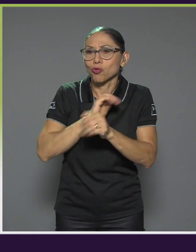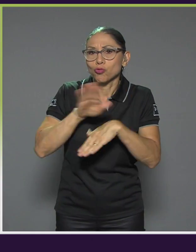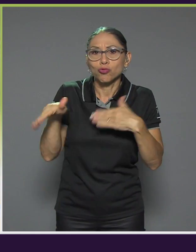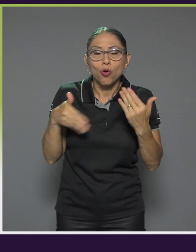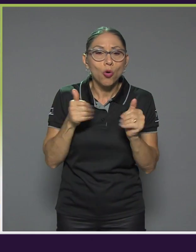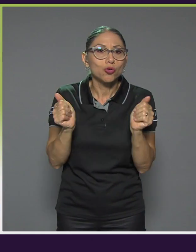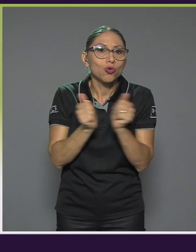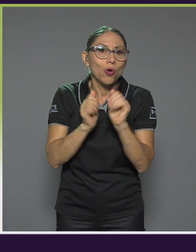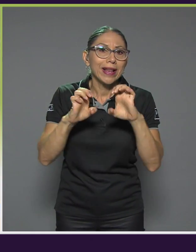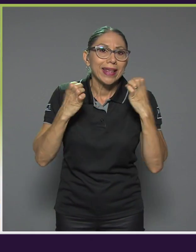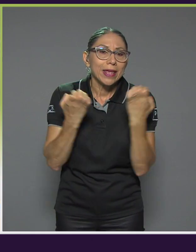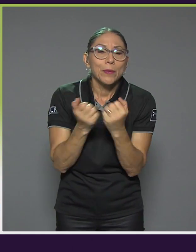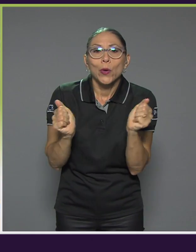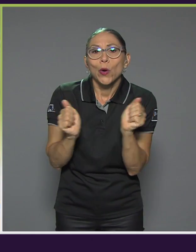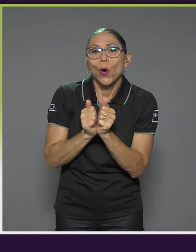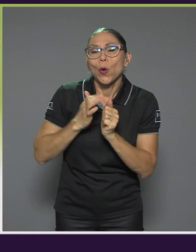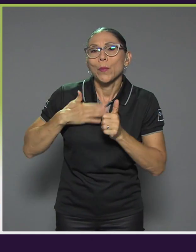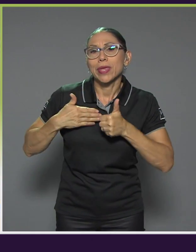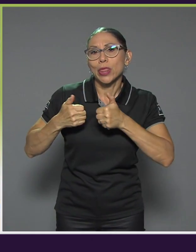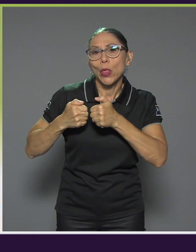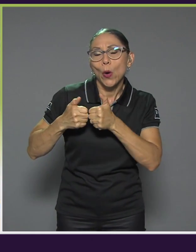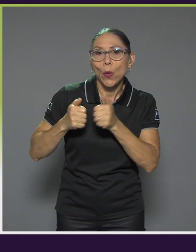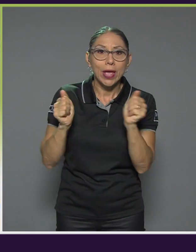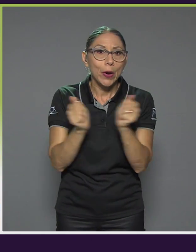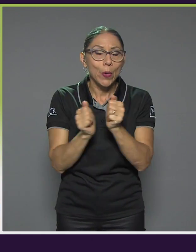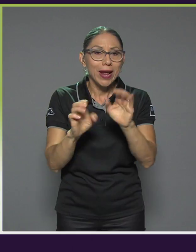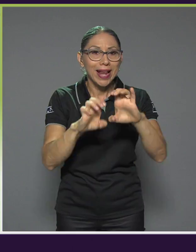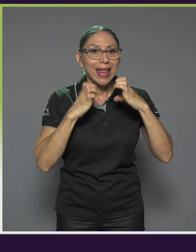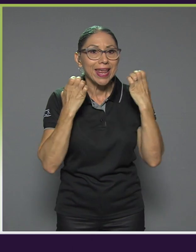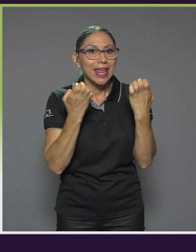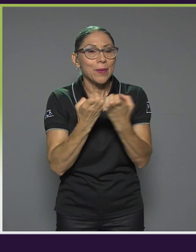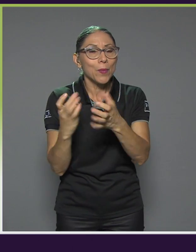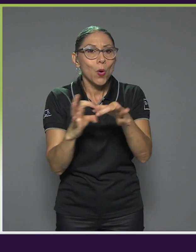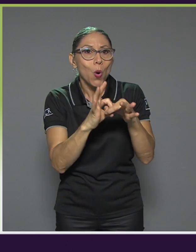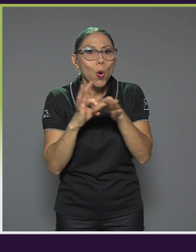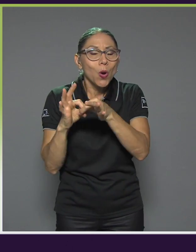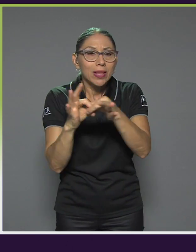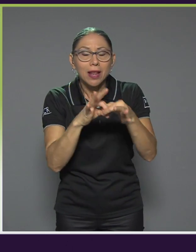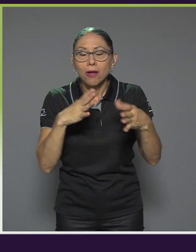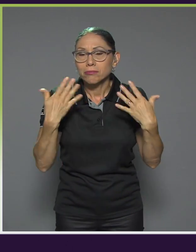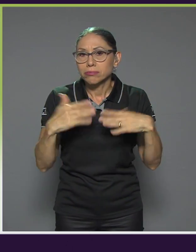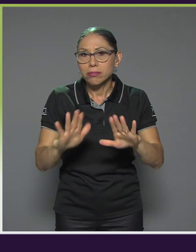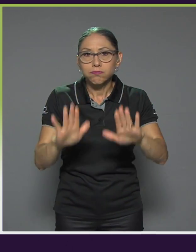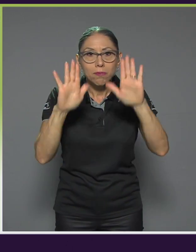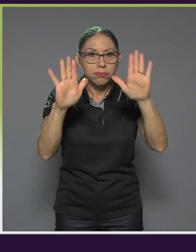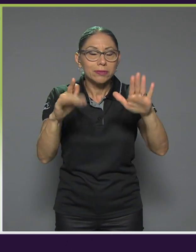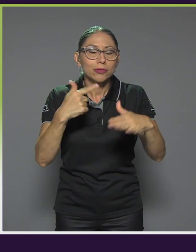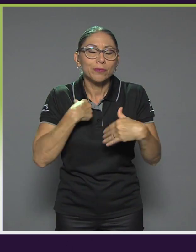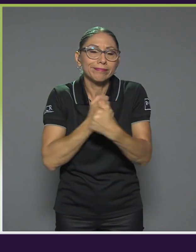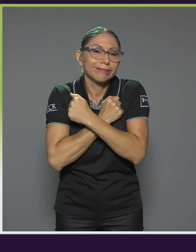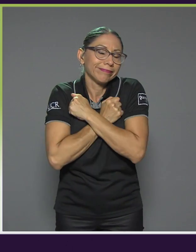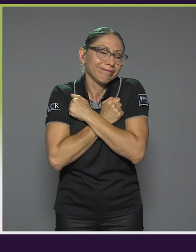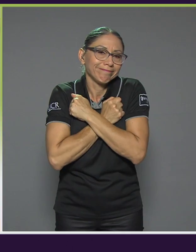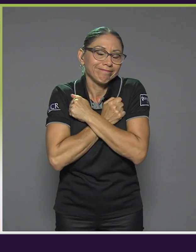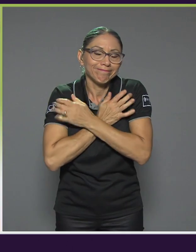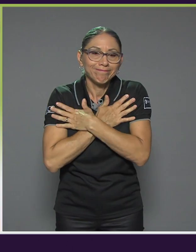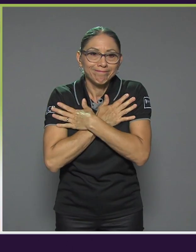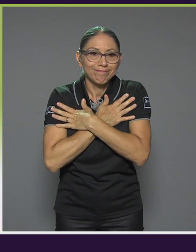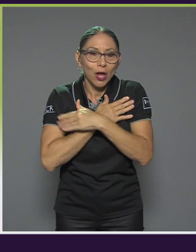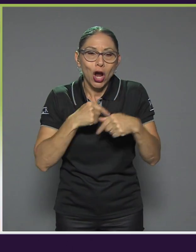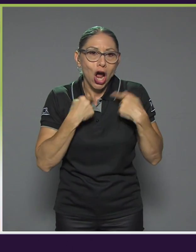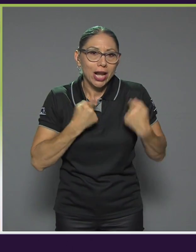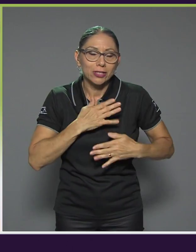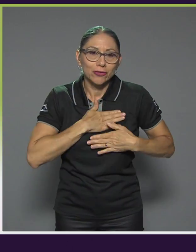novia con equipo coordinado que es una maravilla que tanto quiero con todo mi corazón tengo muchos